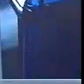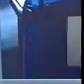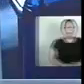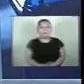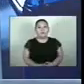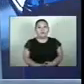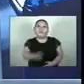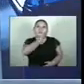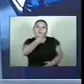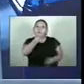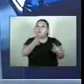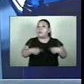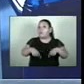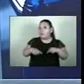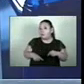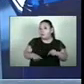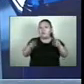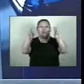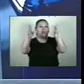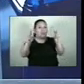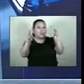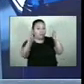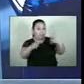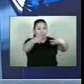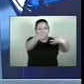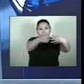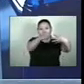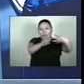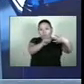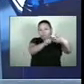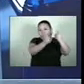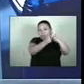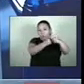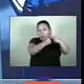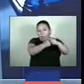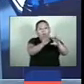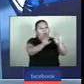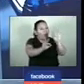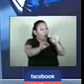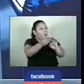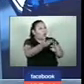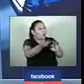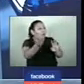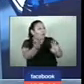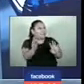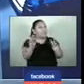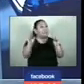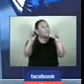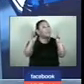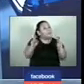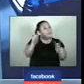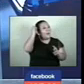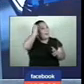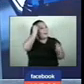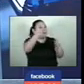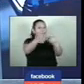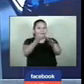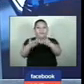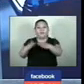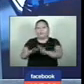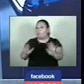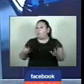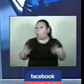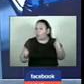Continuando con la información, el proyecto de reformas a la Constitución plantea modificaciones en temas que han generado muchas opiniones,